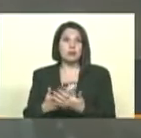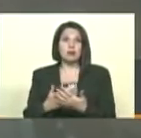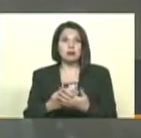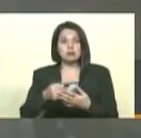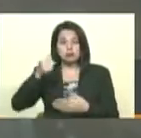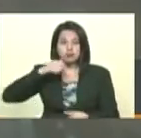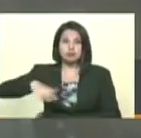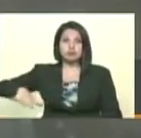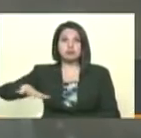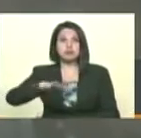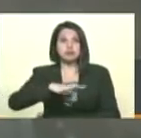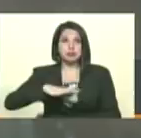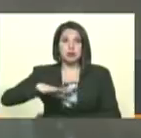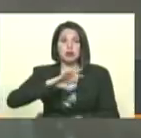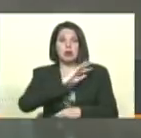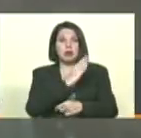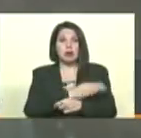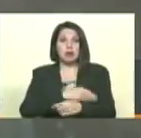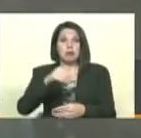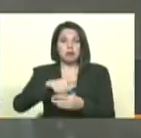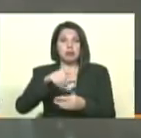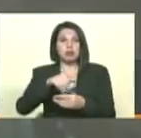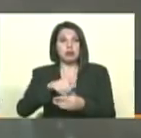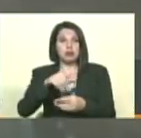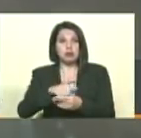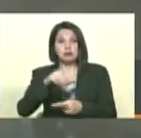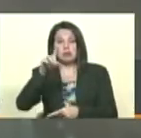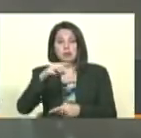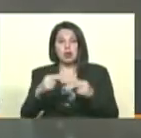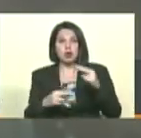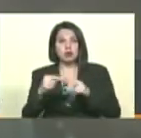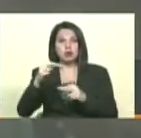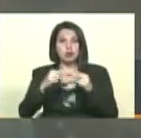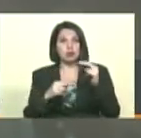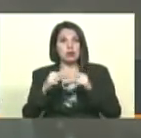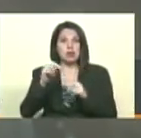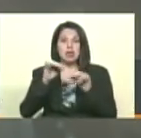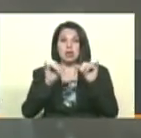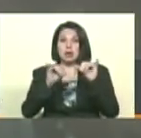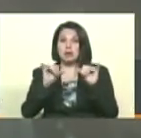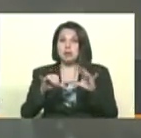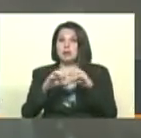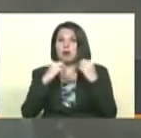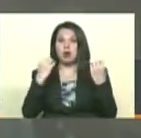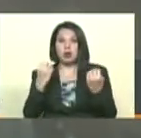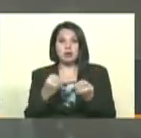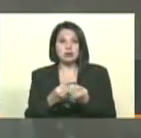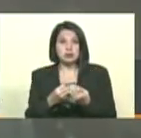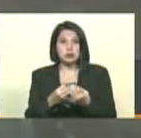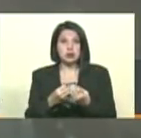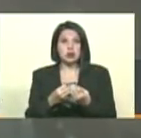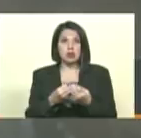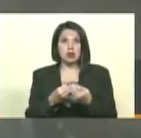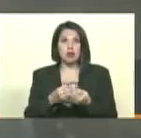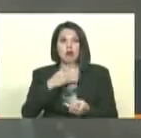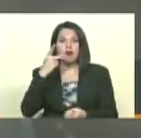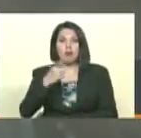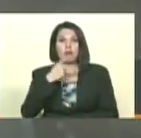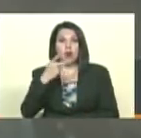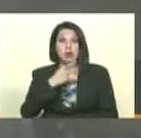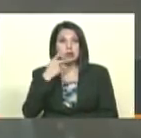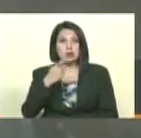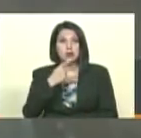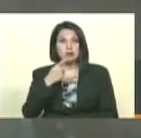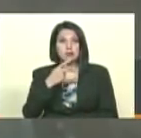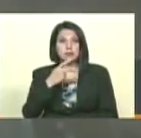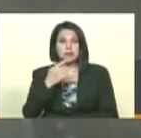el Poder Electoral, pero también construidas por estas mismas organizaciones con fines políticos,